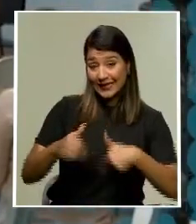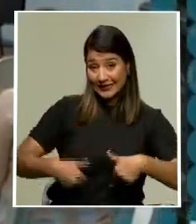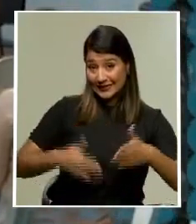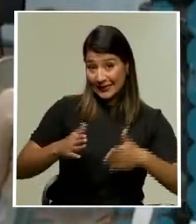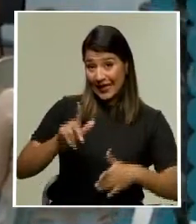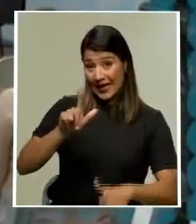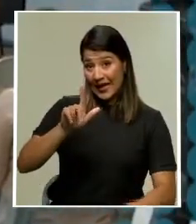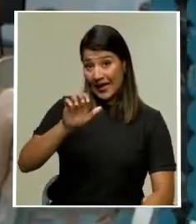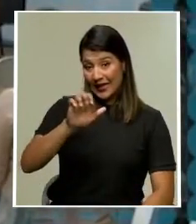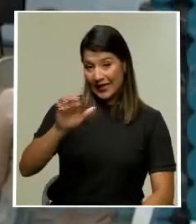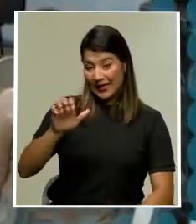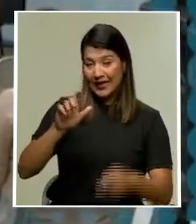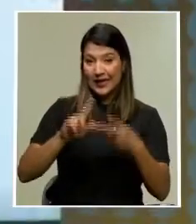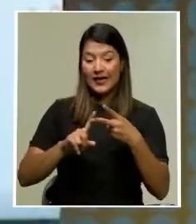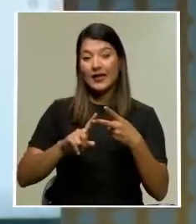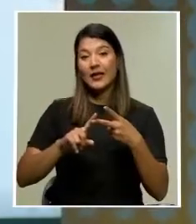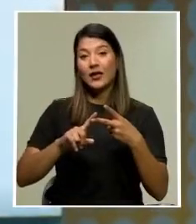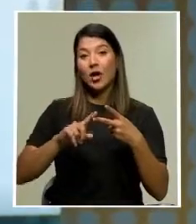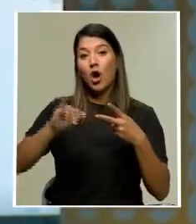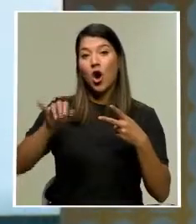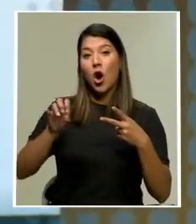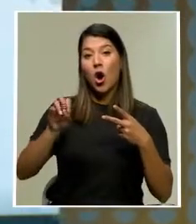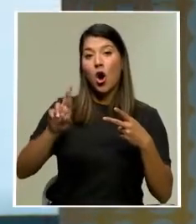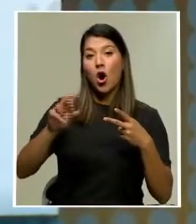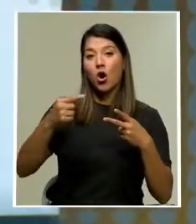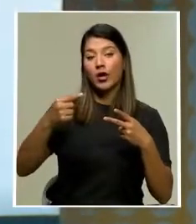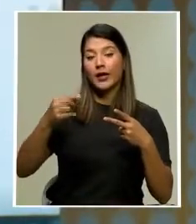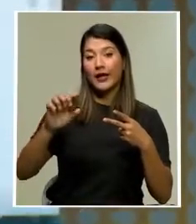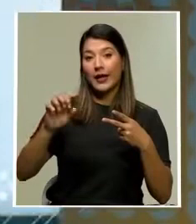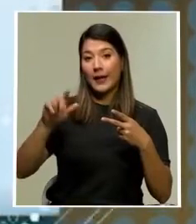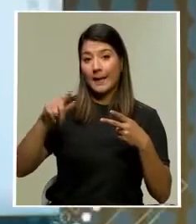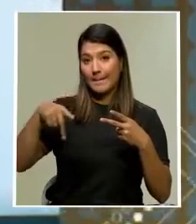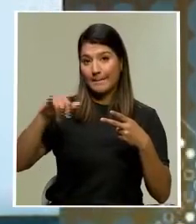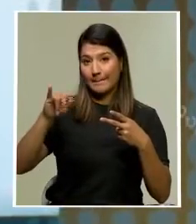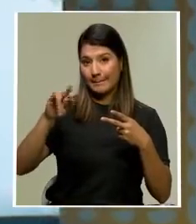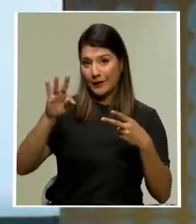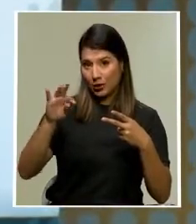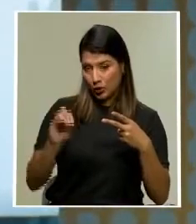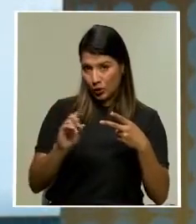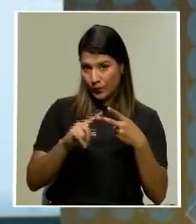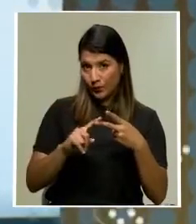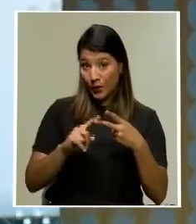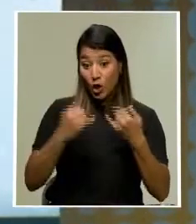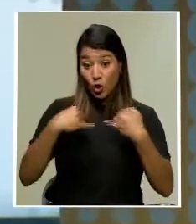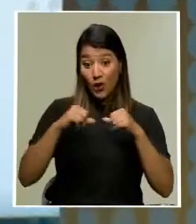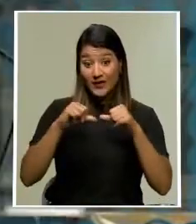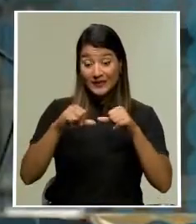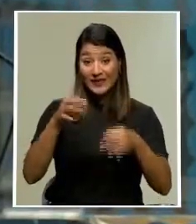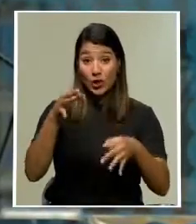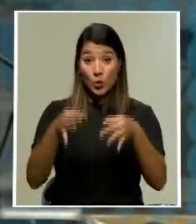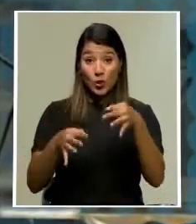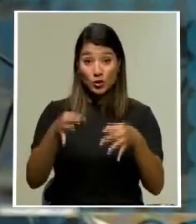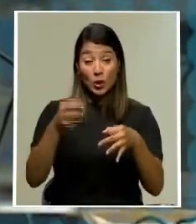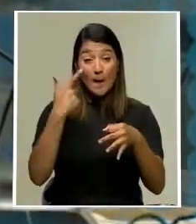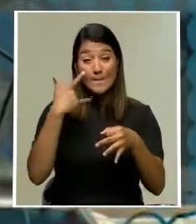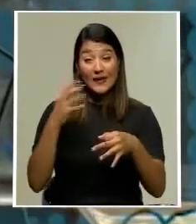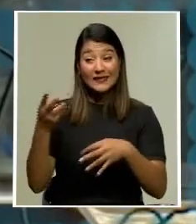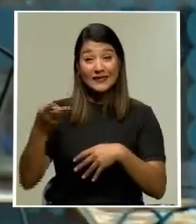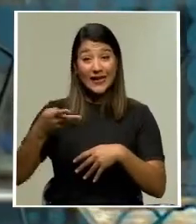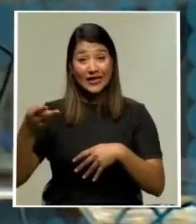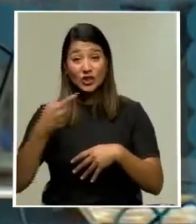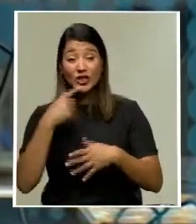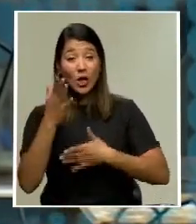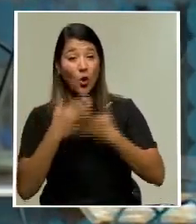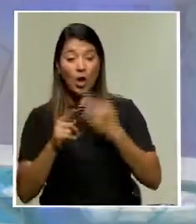Lee y del mismo Jorge Luis Pintos durante este juicio que se sigue por presunta difamación.